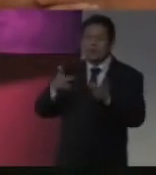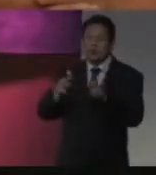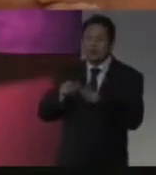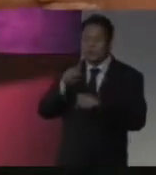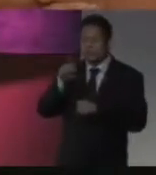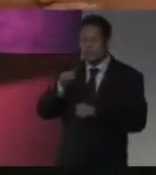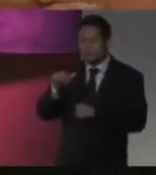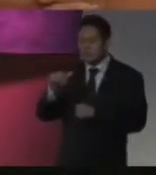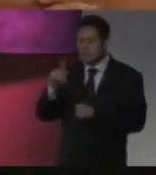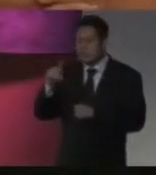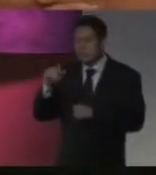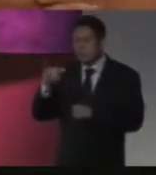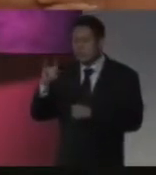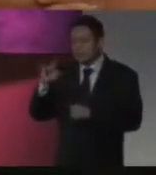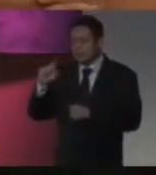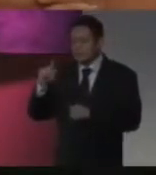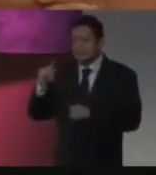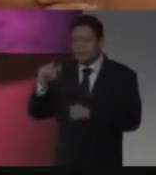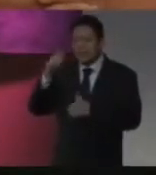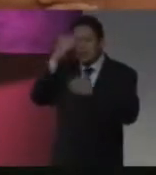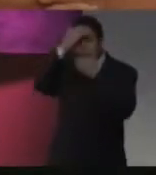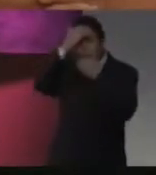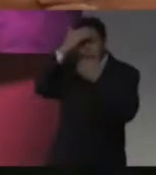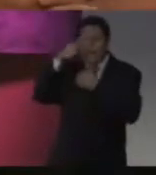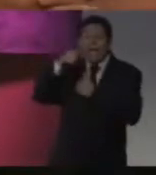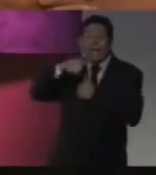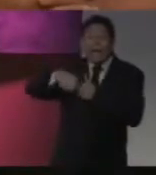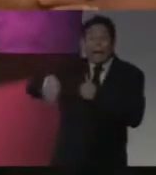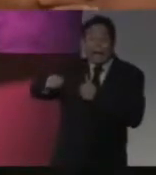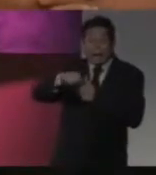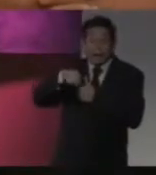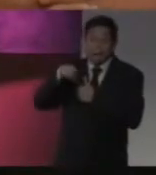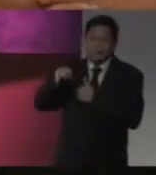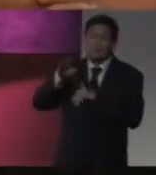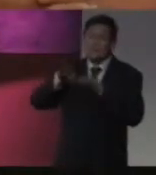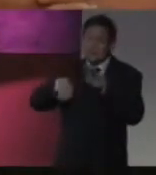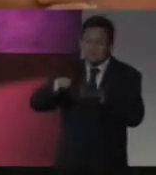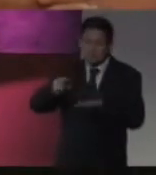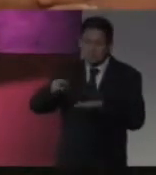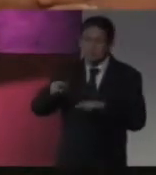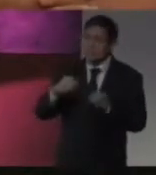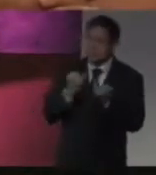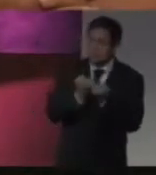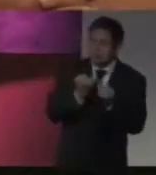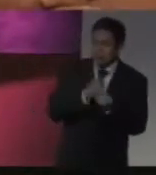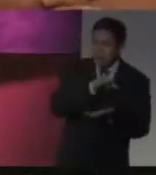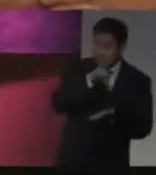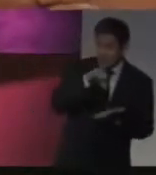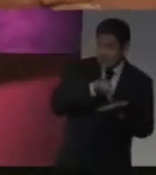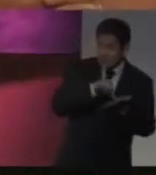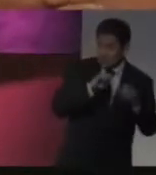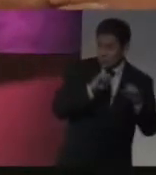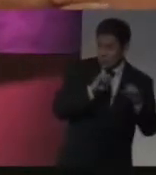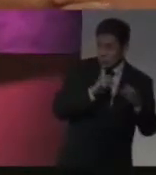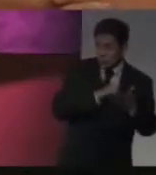que también nos han llegado al Centro de Derechos casos de